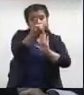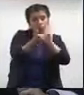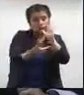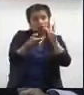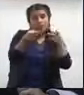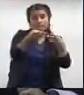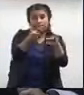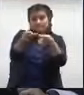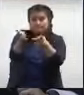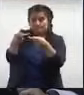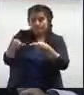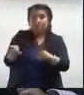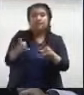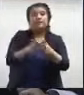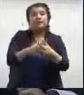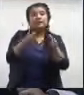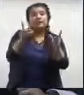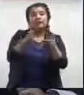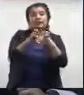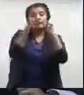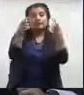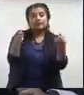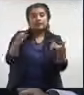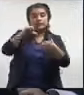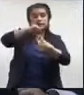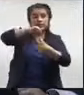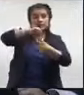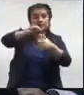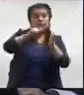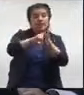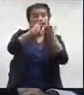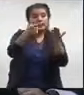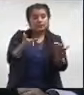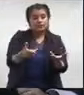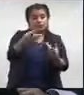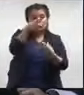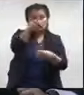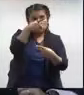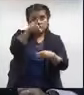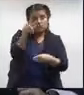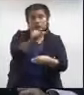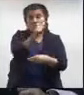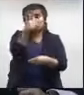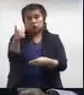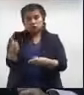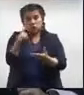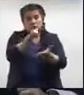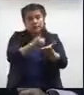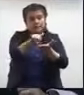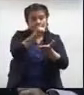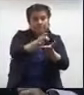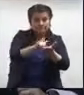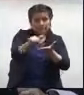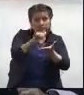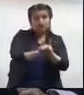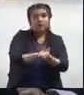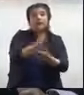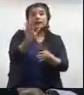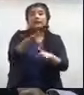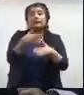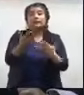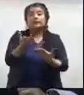y distribución del Diario de Centroamérica, obras, libros de texto y otros documentos impresos que